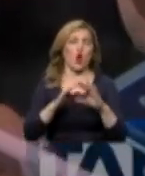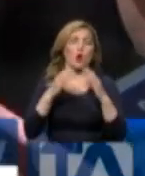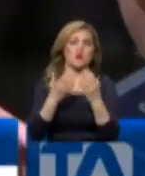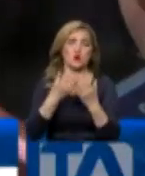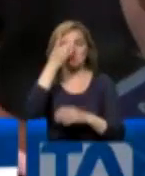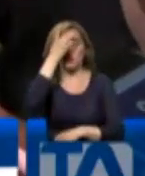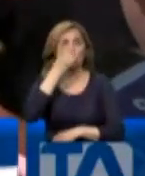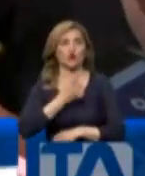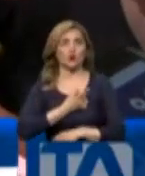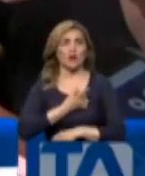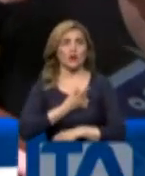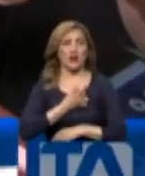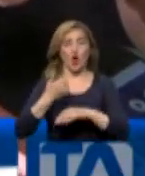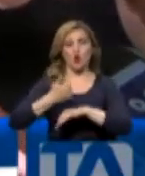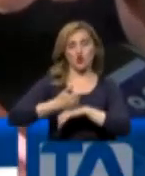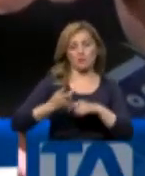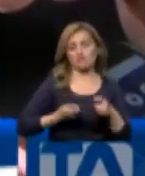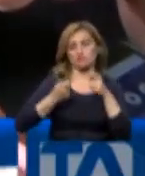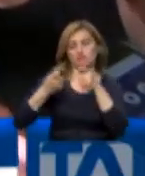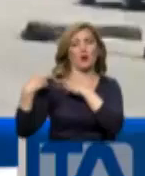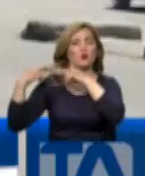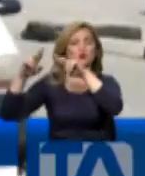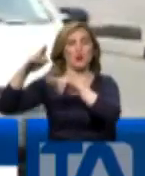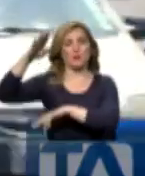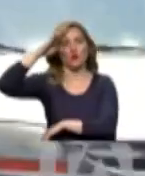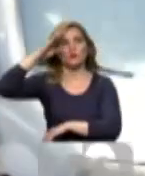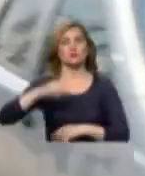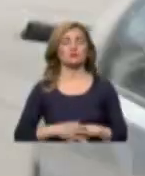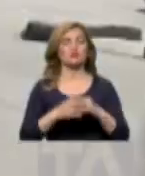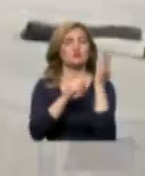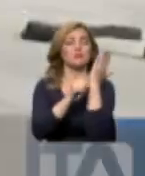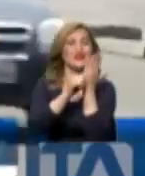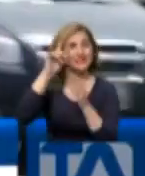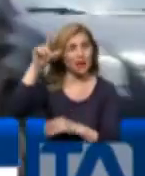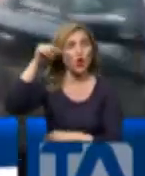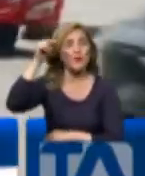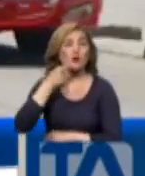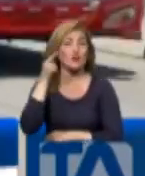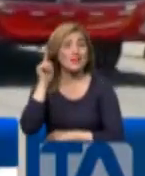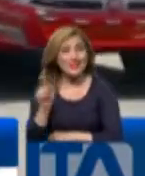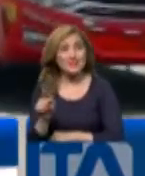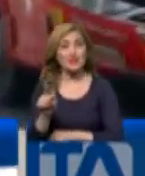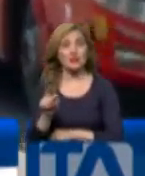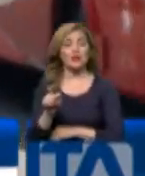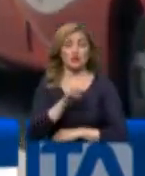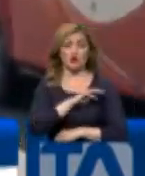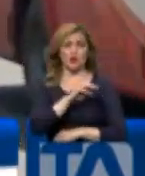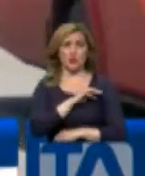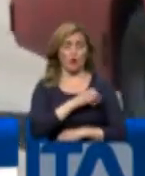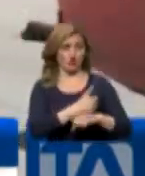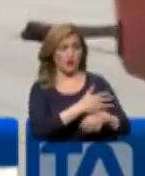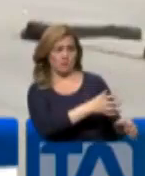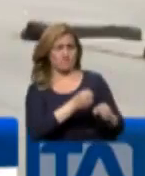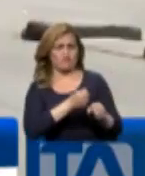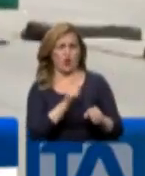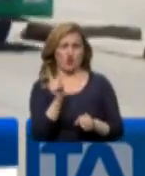ha resuelto devolverle ese tipo de competencias a la policía. Además, la ministra de gobierno señala que no resta competencias a los municipios, tampoco